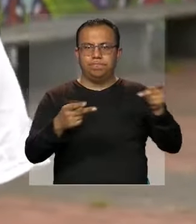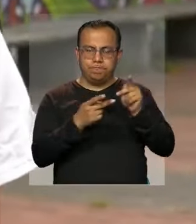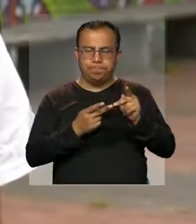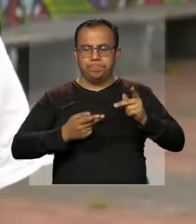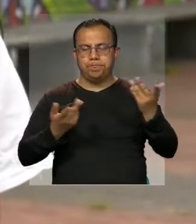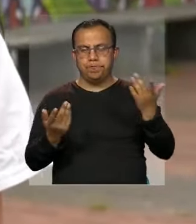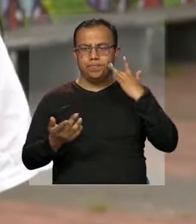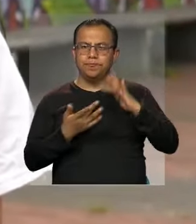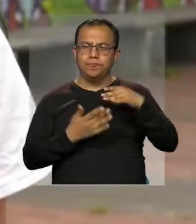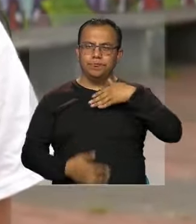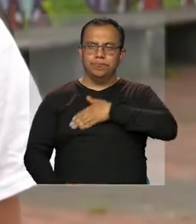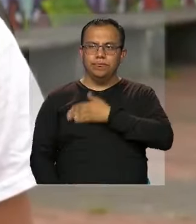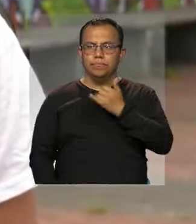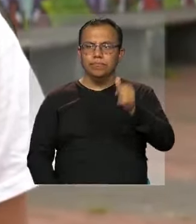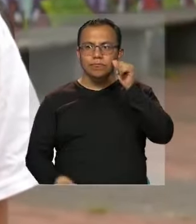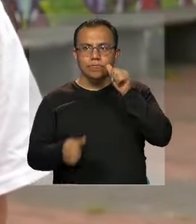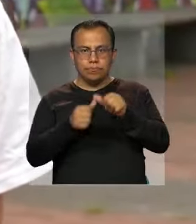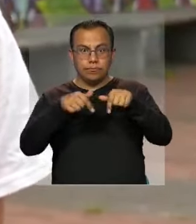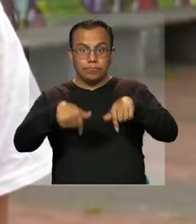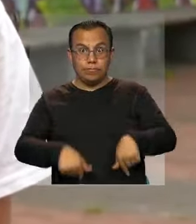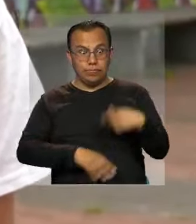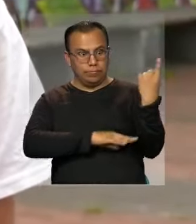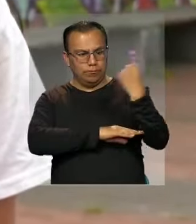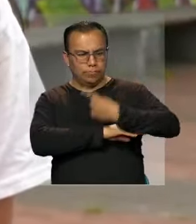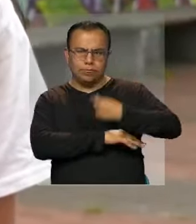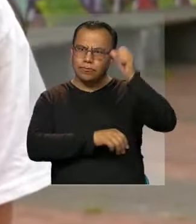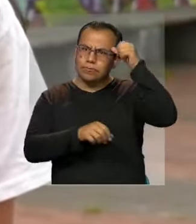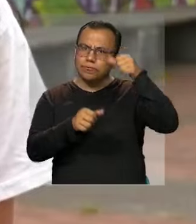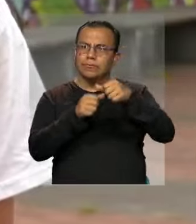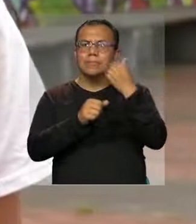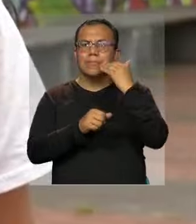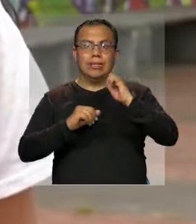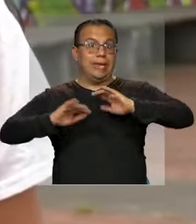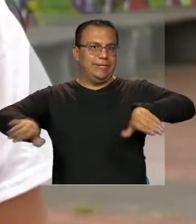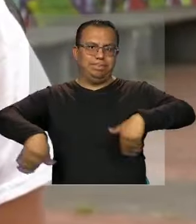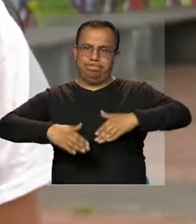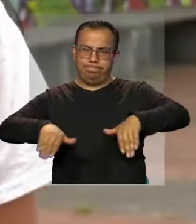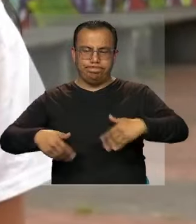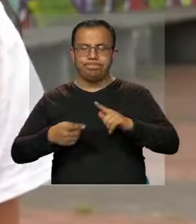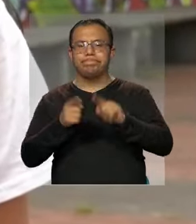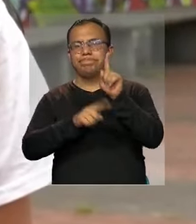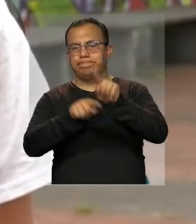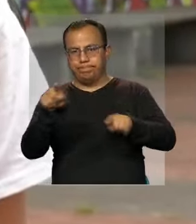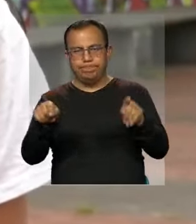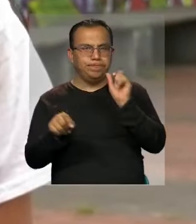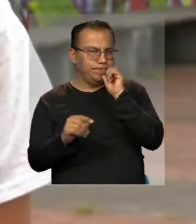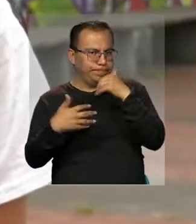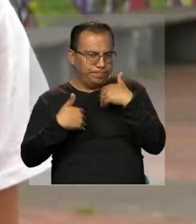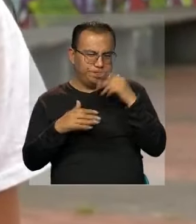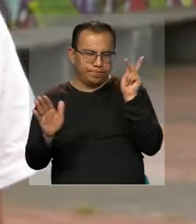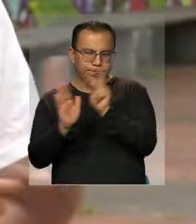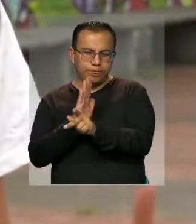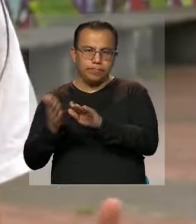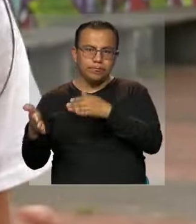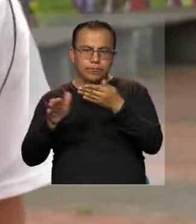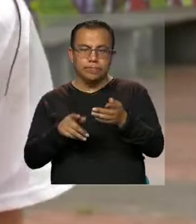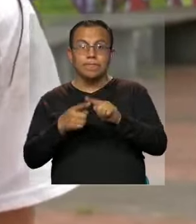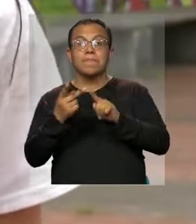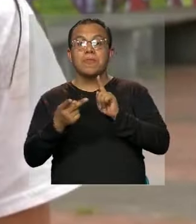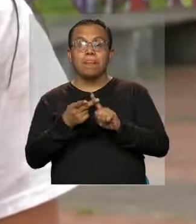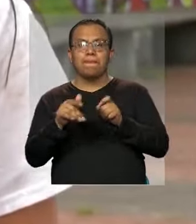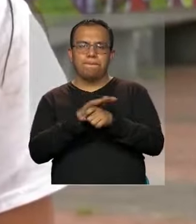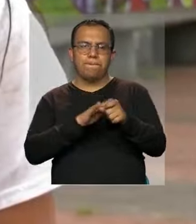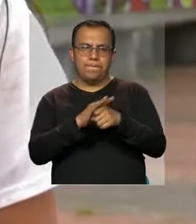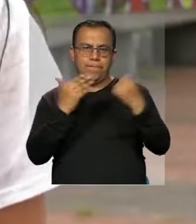Y en esta fecha emblemática hacemos memoria por las mujeres que ya no están, aquellas que han sido víctimas de feminicidio, pero también víctimas del